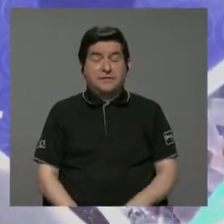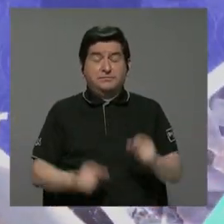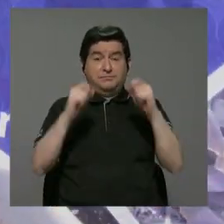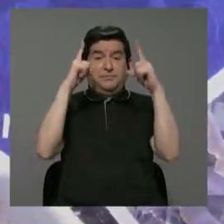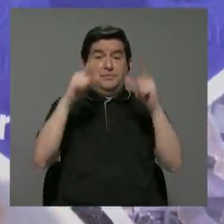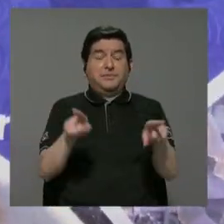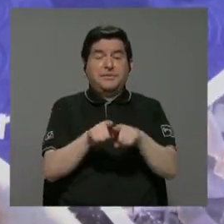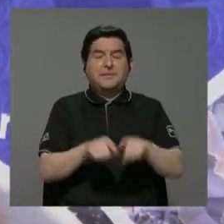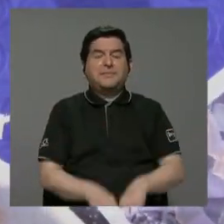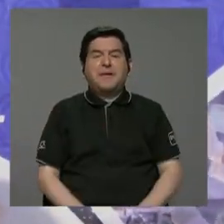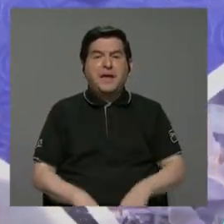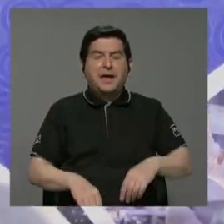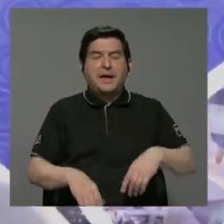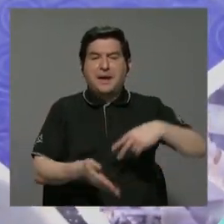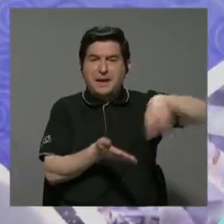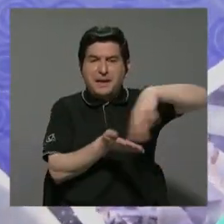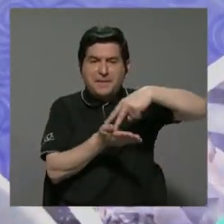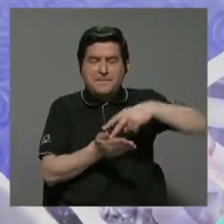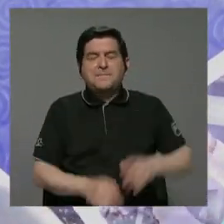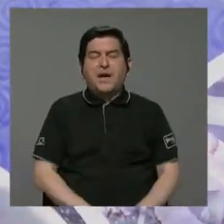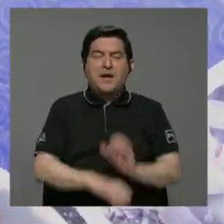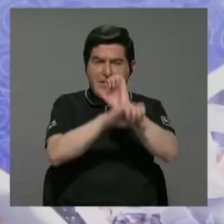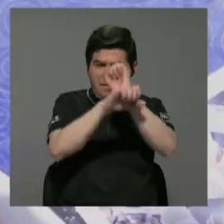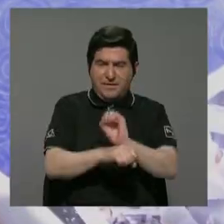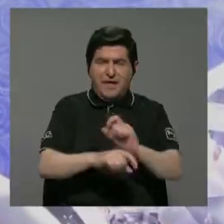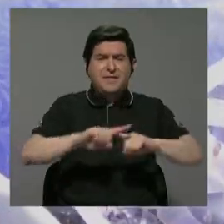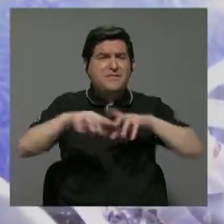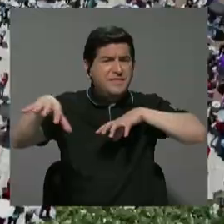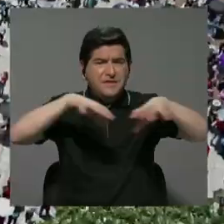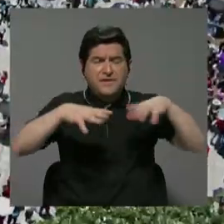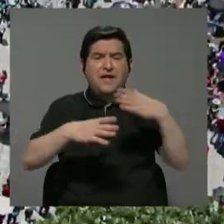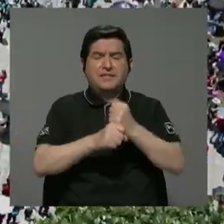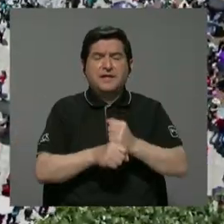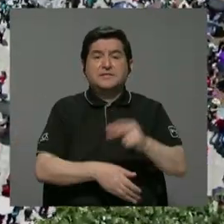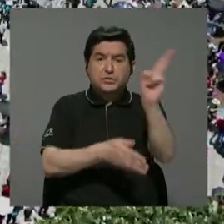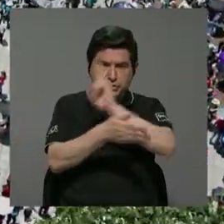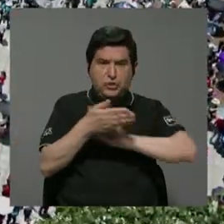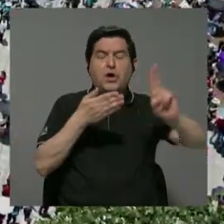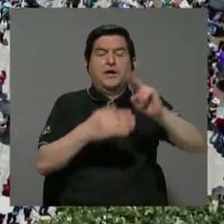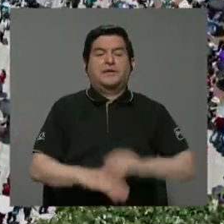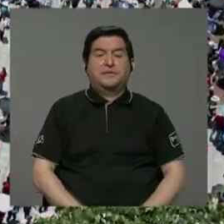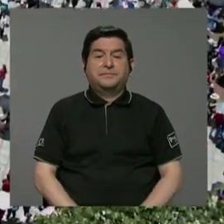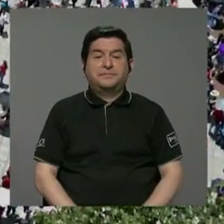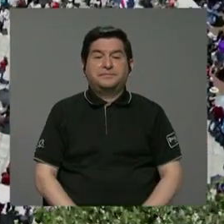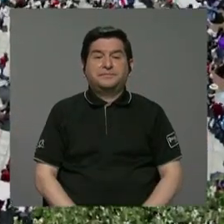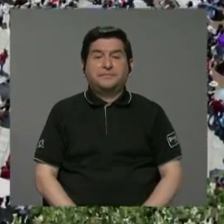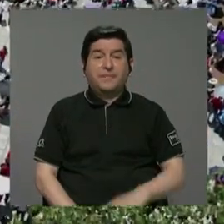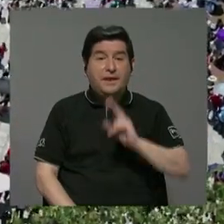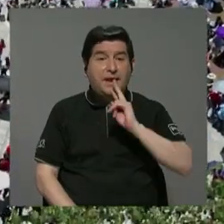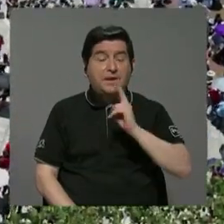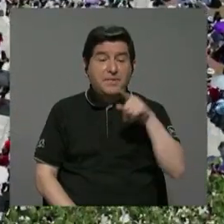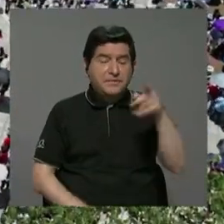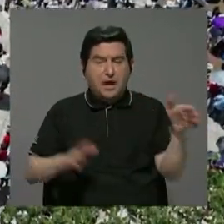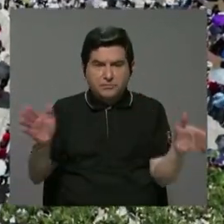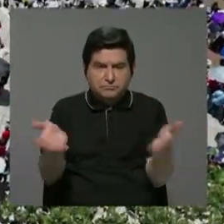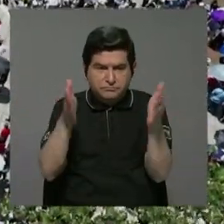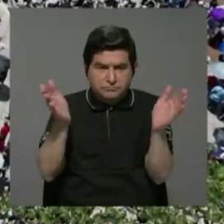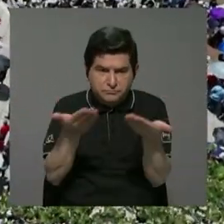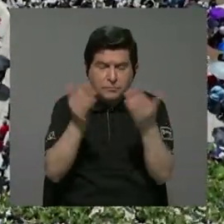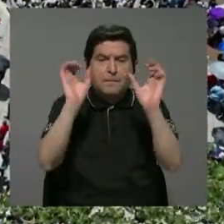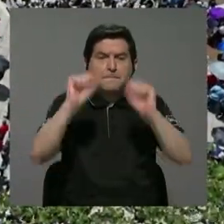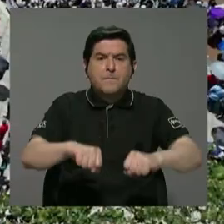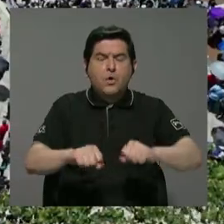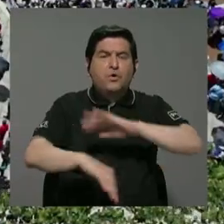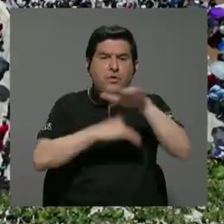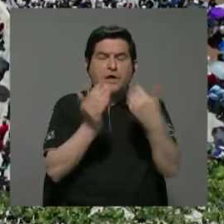parte de folclore, bueno, infinidad de actividades que realiza la universidad. Bueno, entonces realmente esto nos motiva a poder llevar a